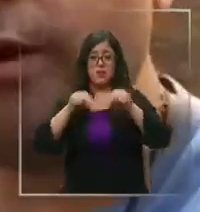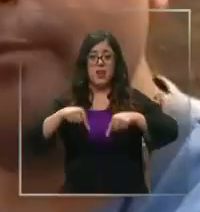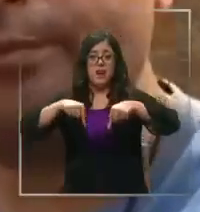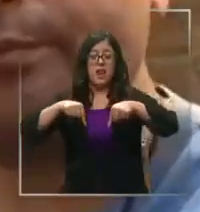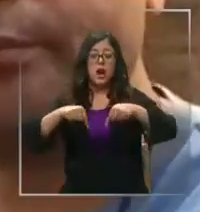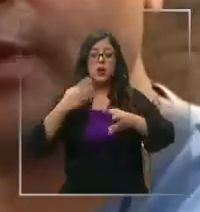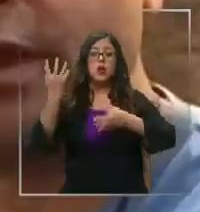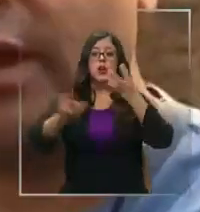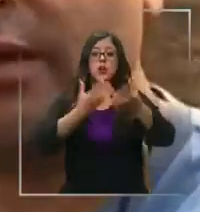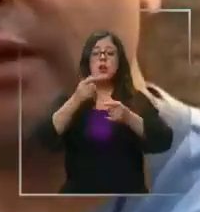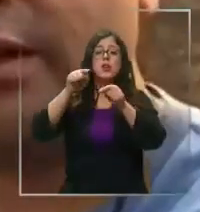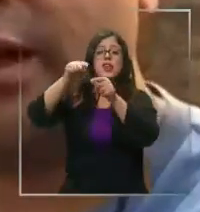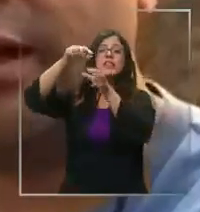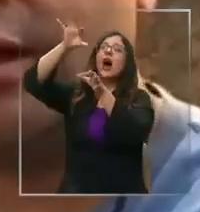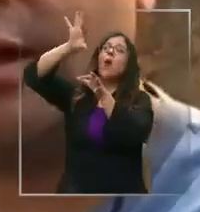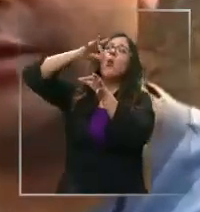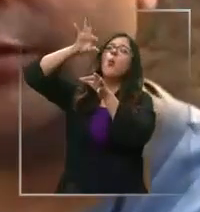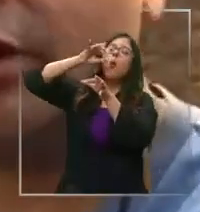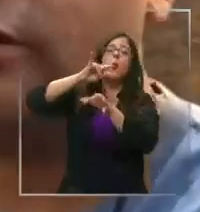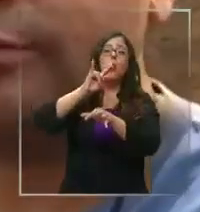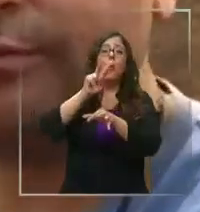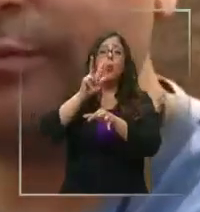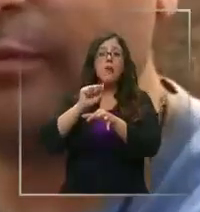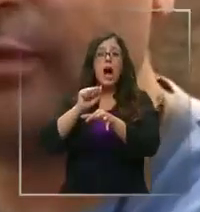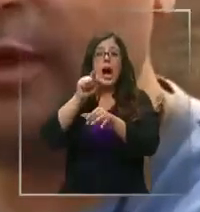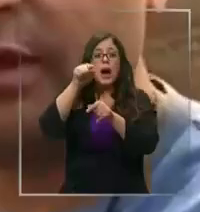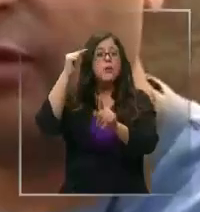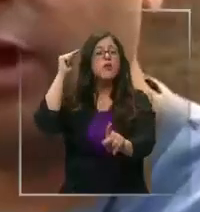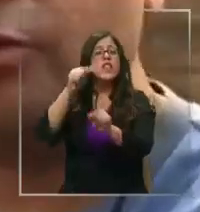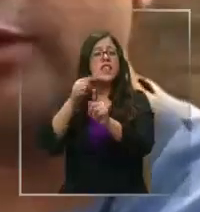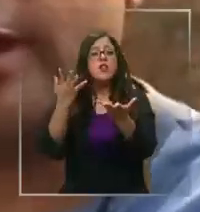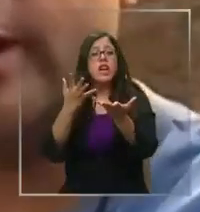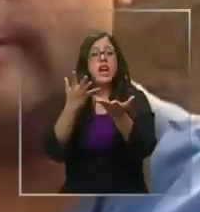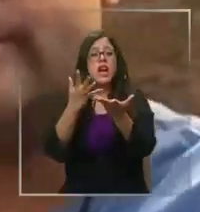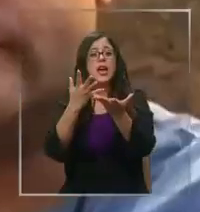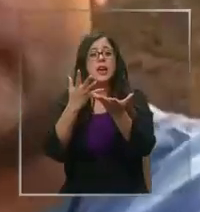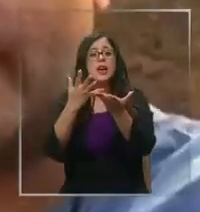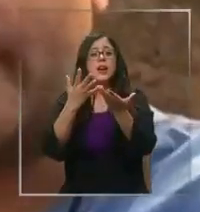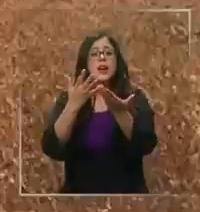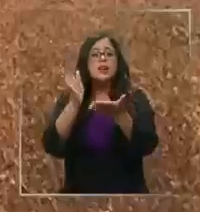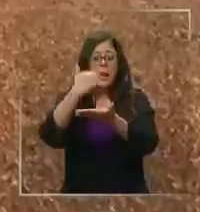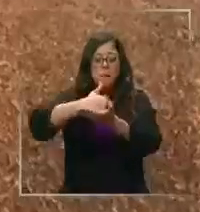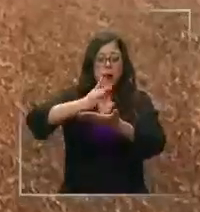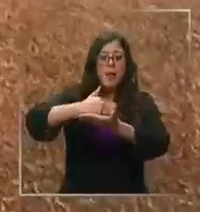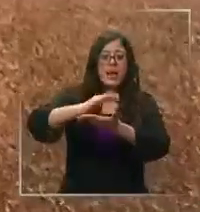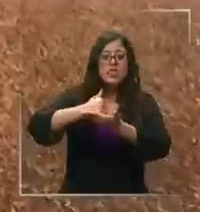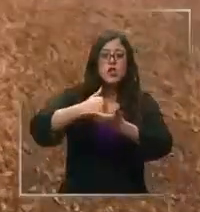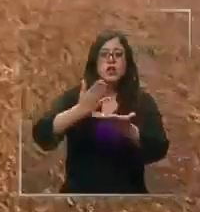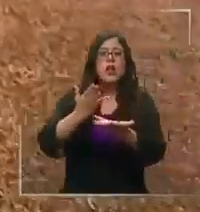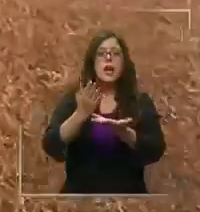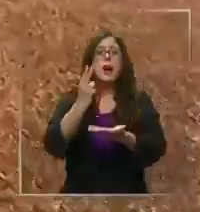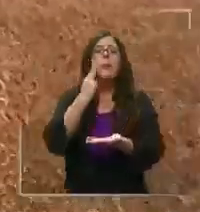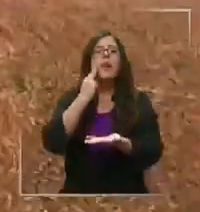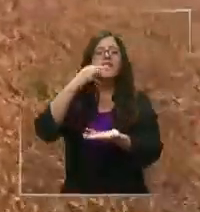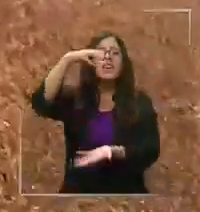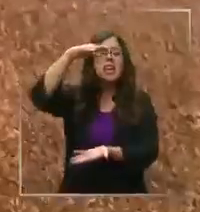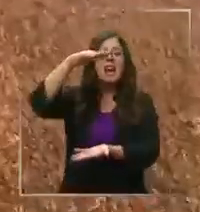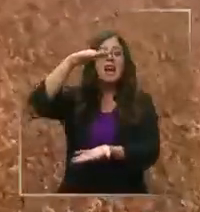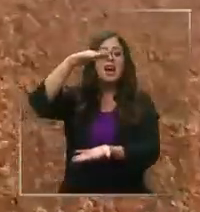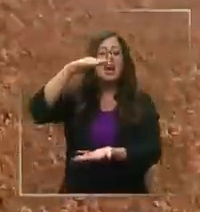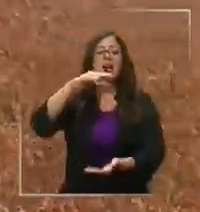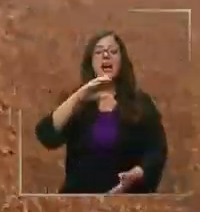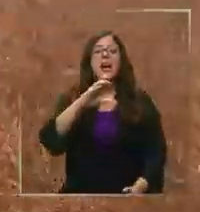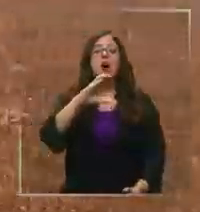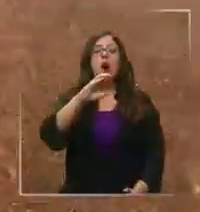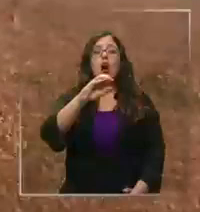Esta uva iba destinada a hacer vino. Coelemu tiene más de 1.600 hectáreas